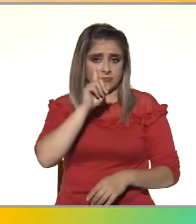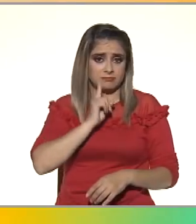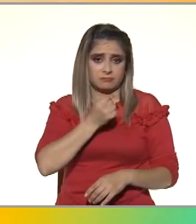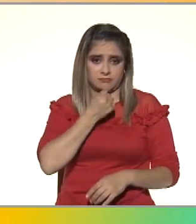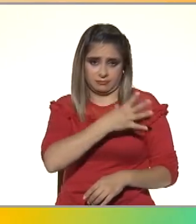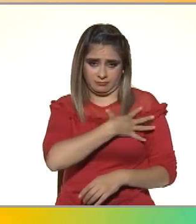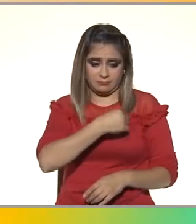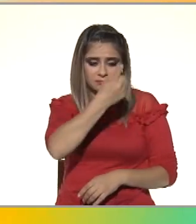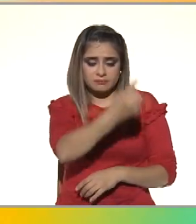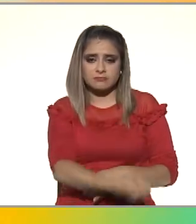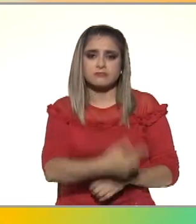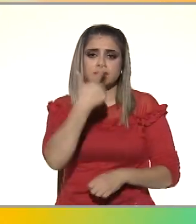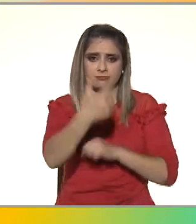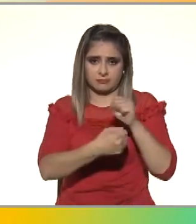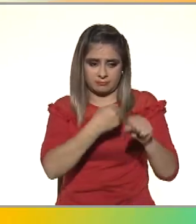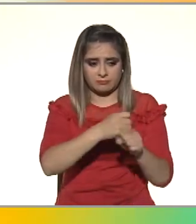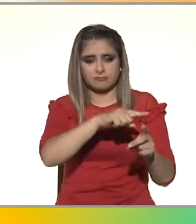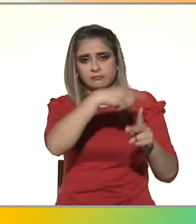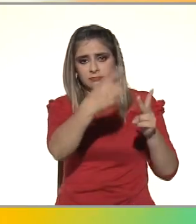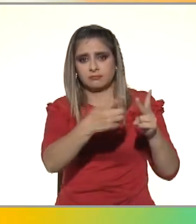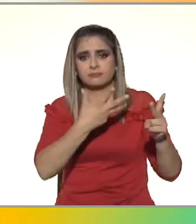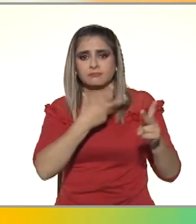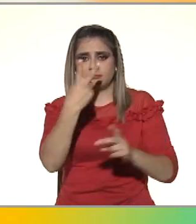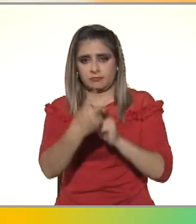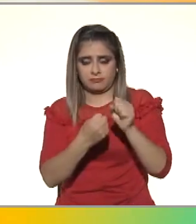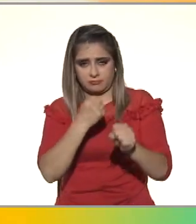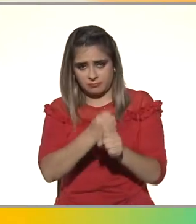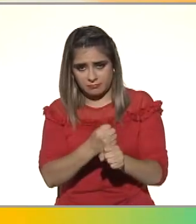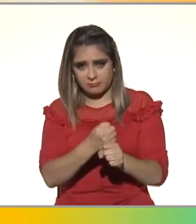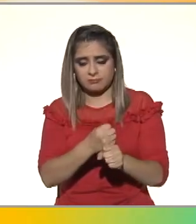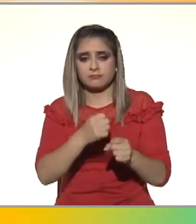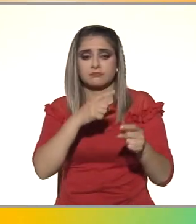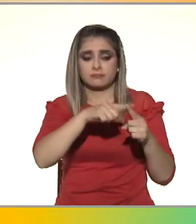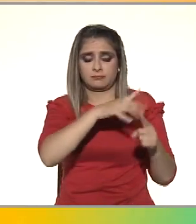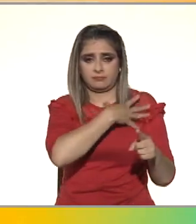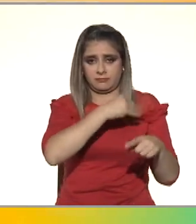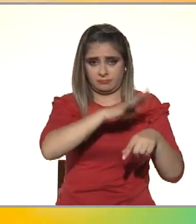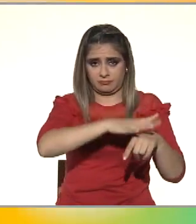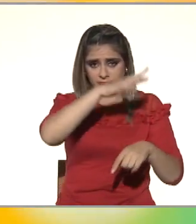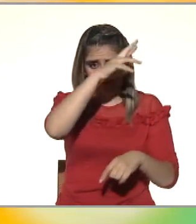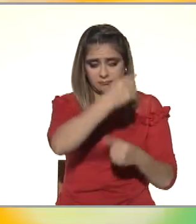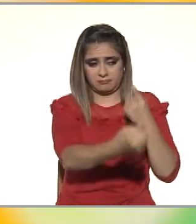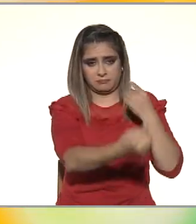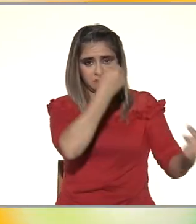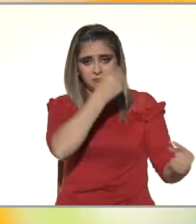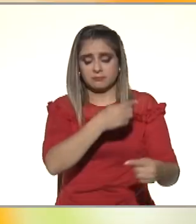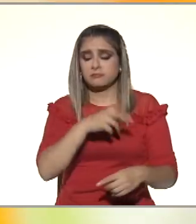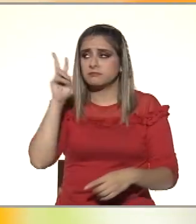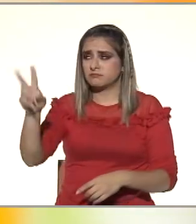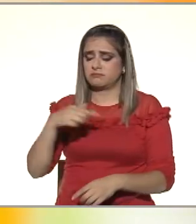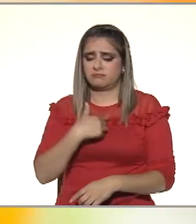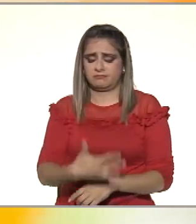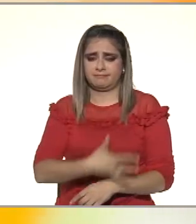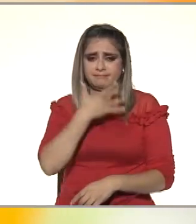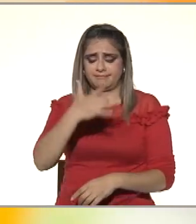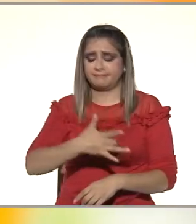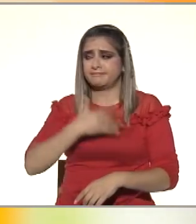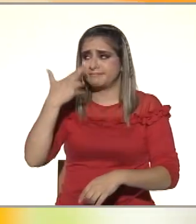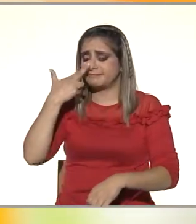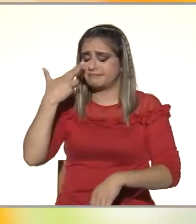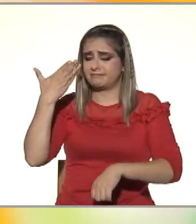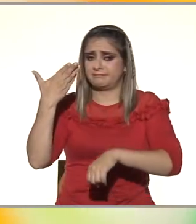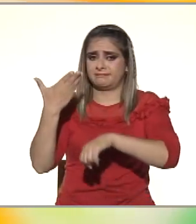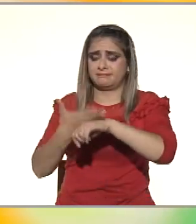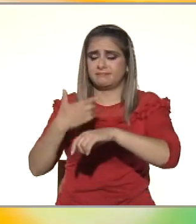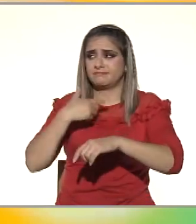años y mi otra hija tenía 2. Y mi hija la mayor me dijo que se sintió con la responsabilidad